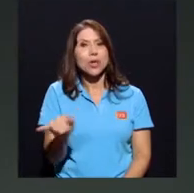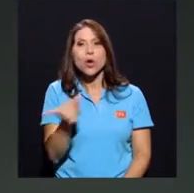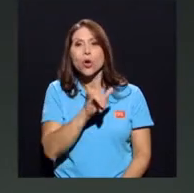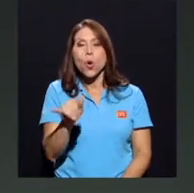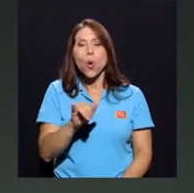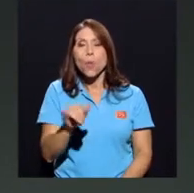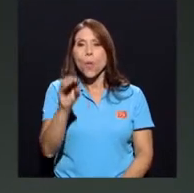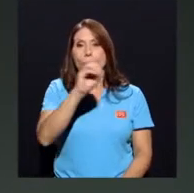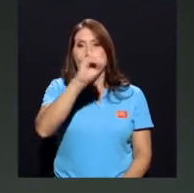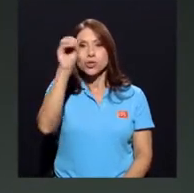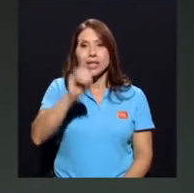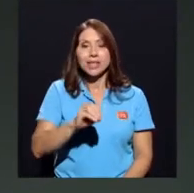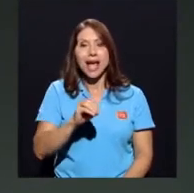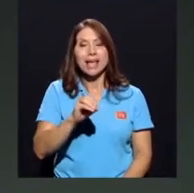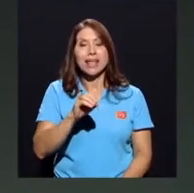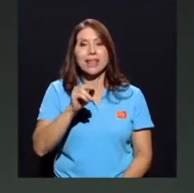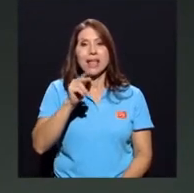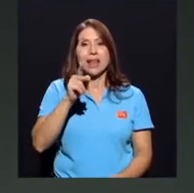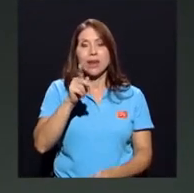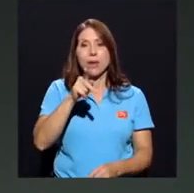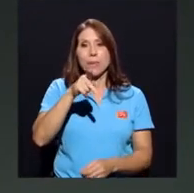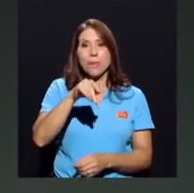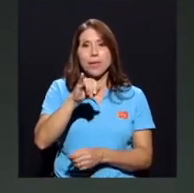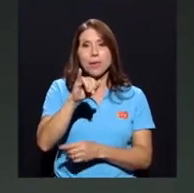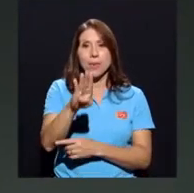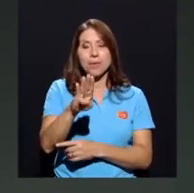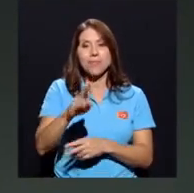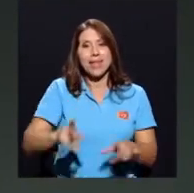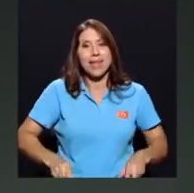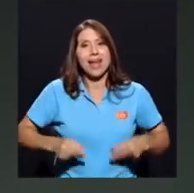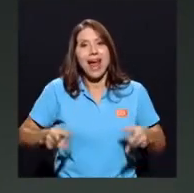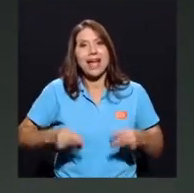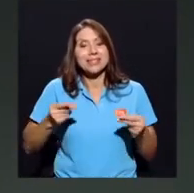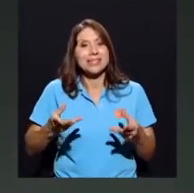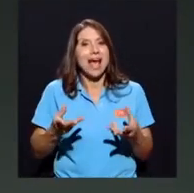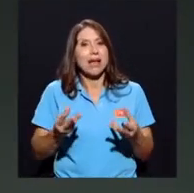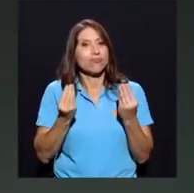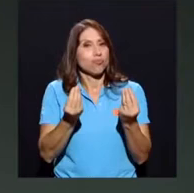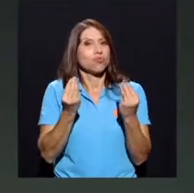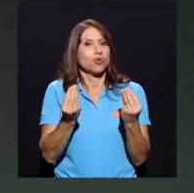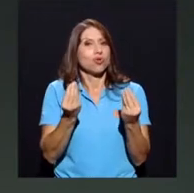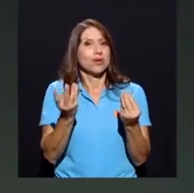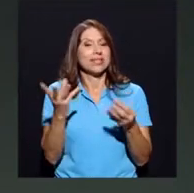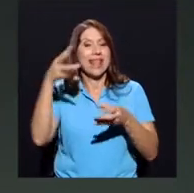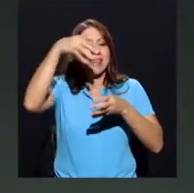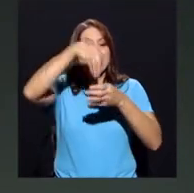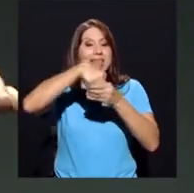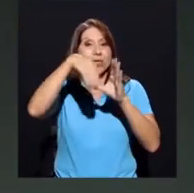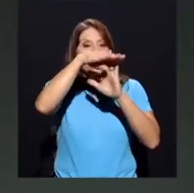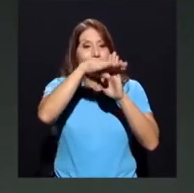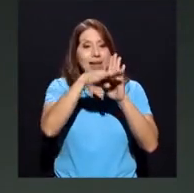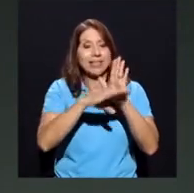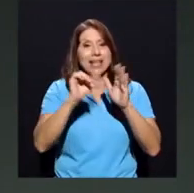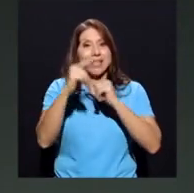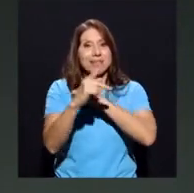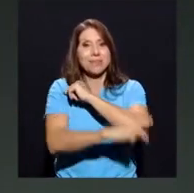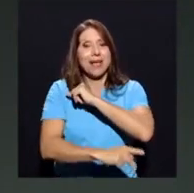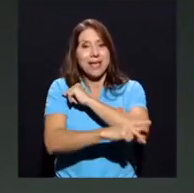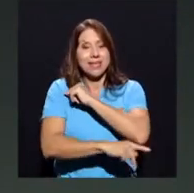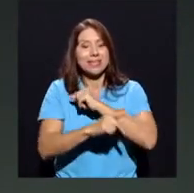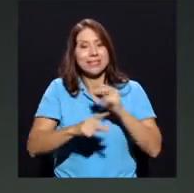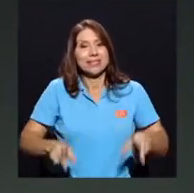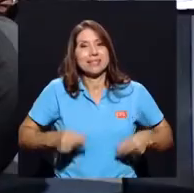producto entre los días que gastan más y está en el 2% de peores resultados